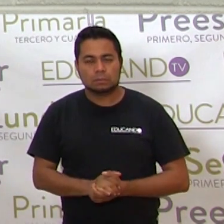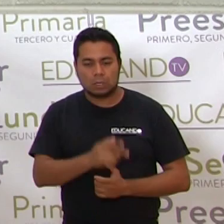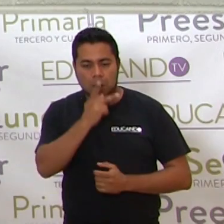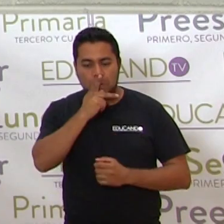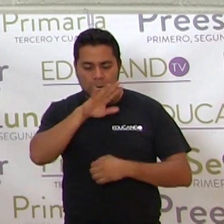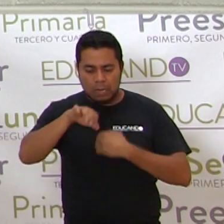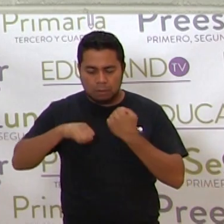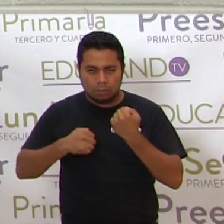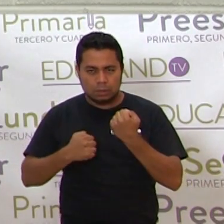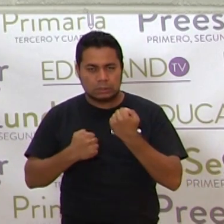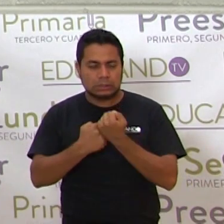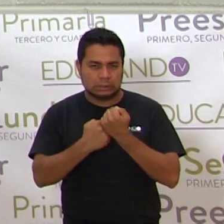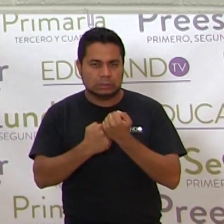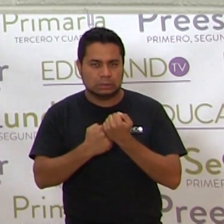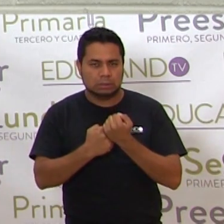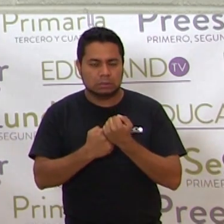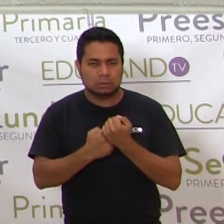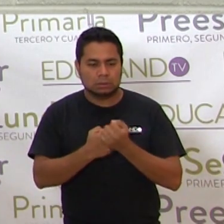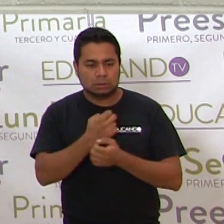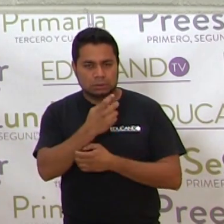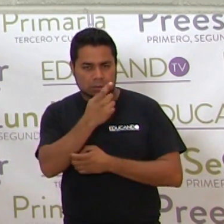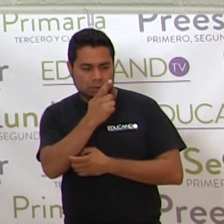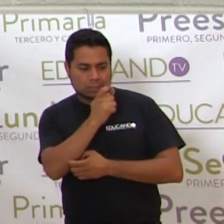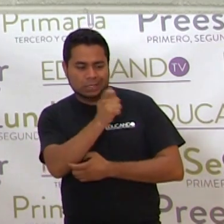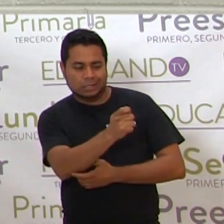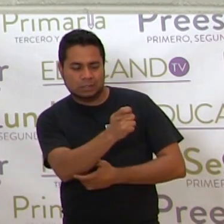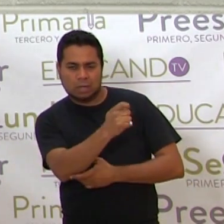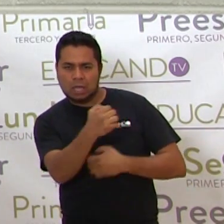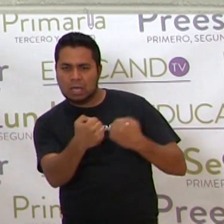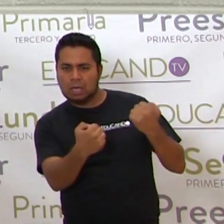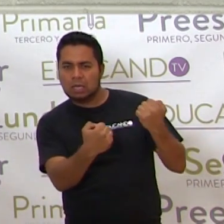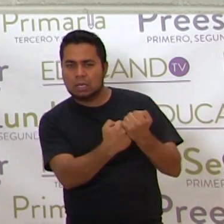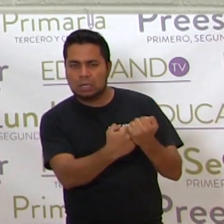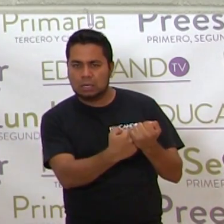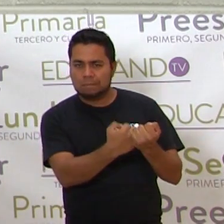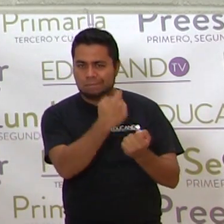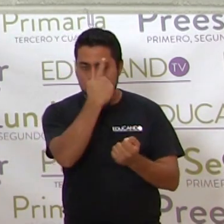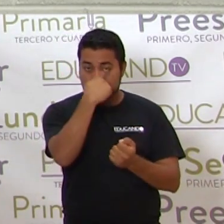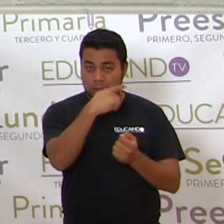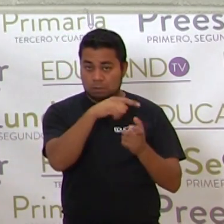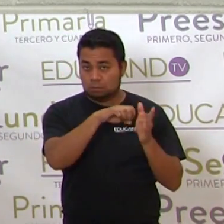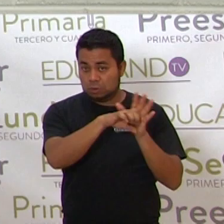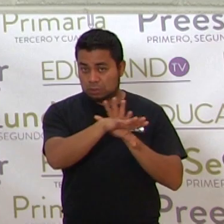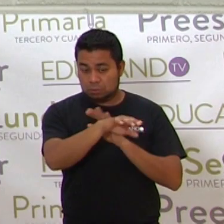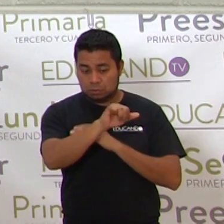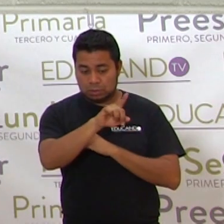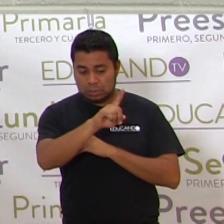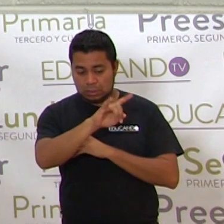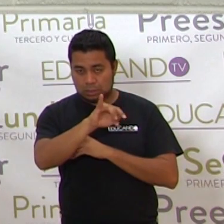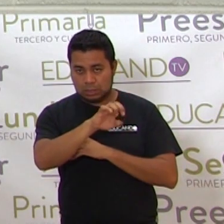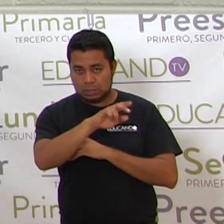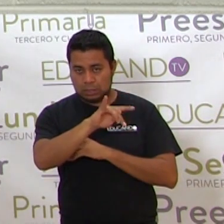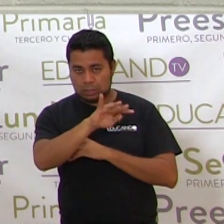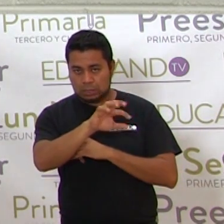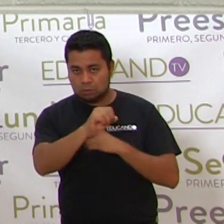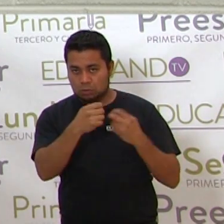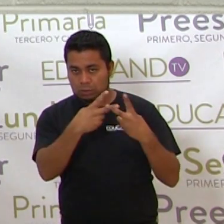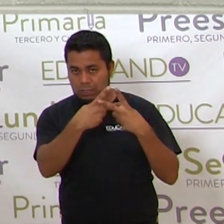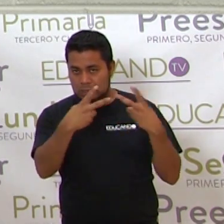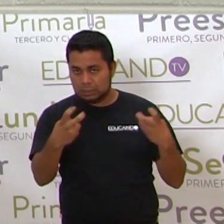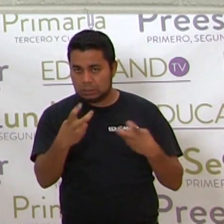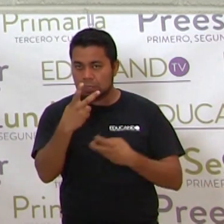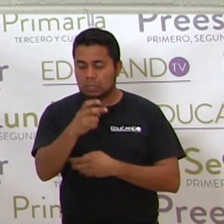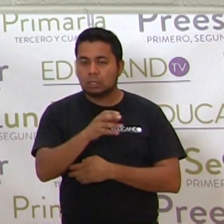Palabras que complementan el significado de los adjetivos. Y eso nos va a dar